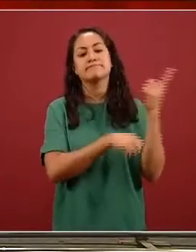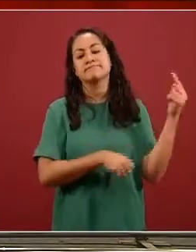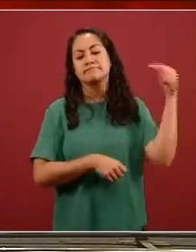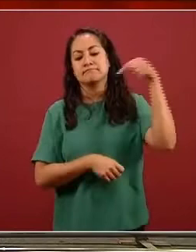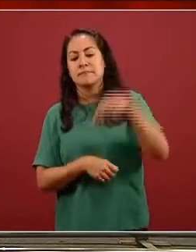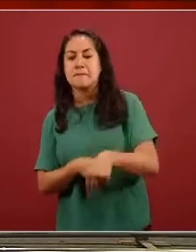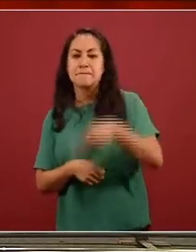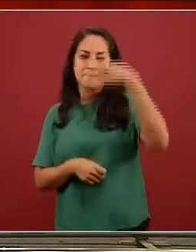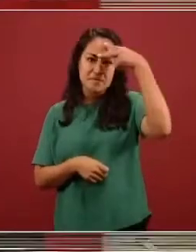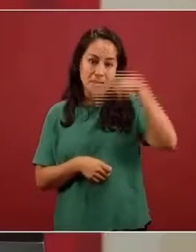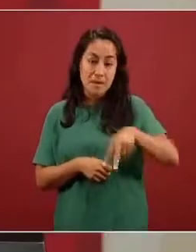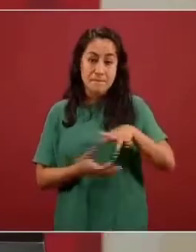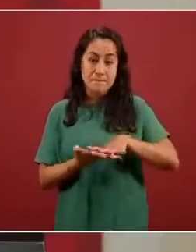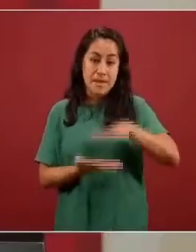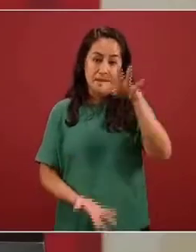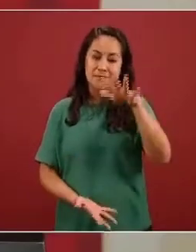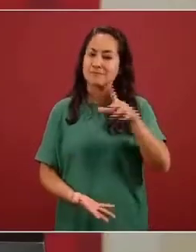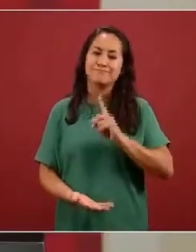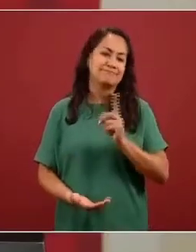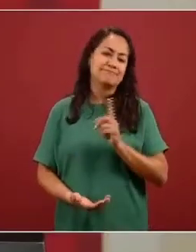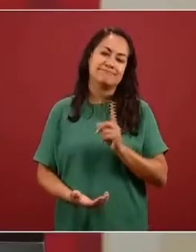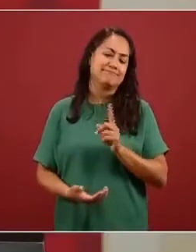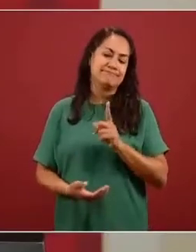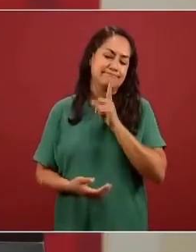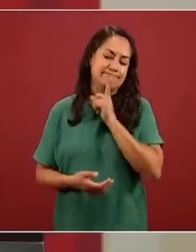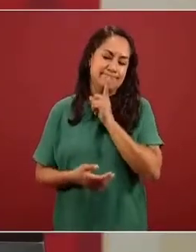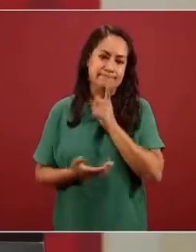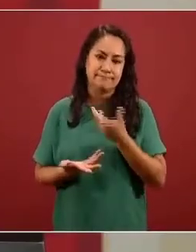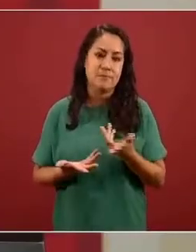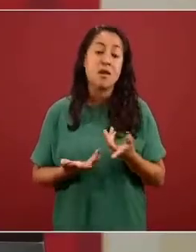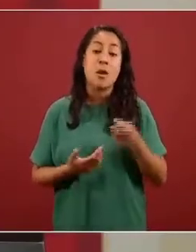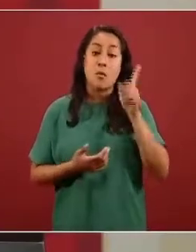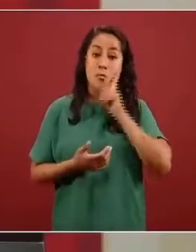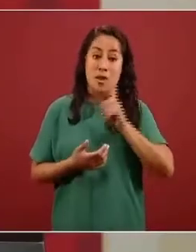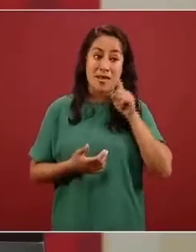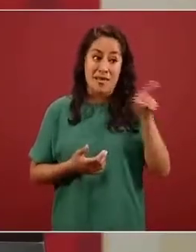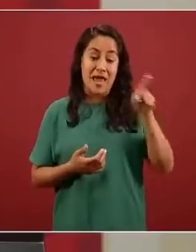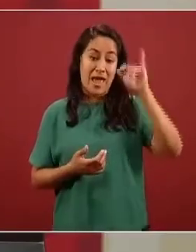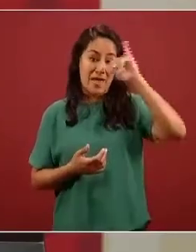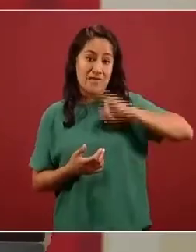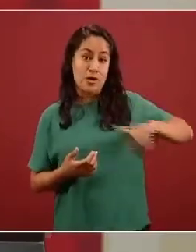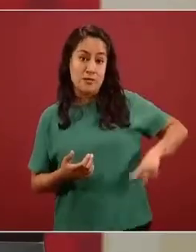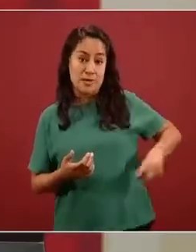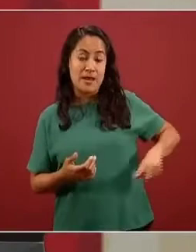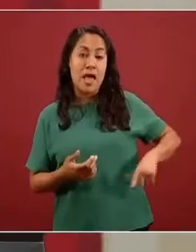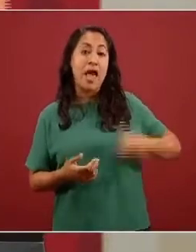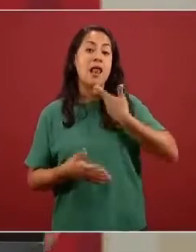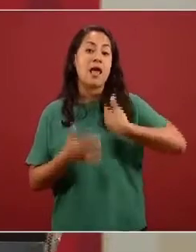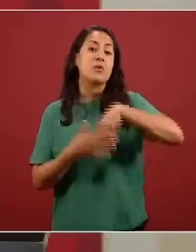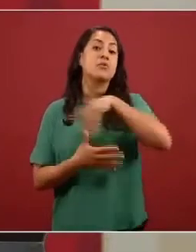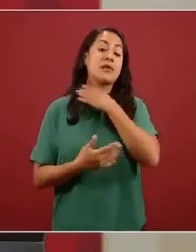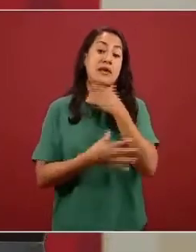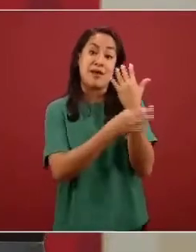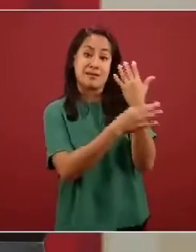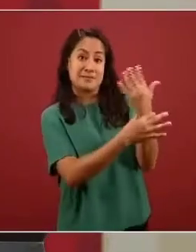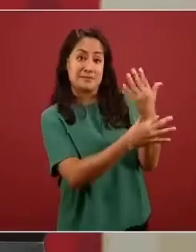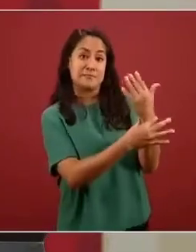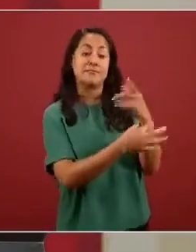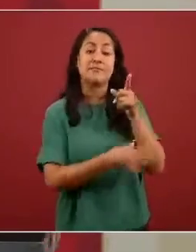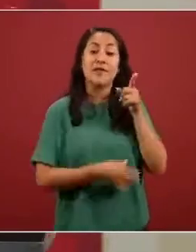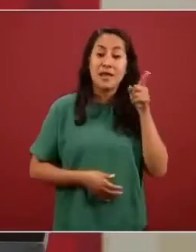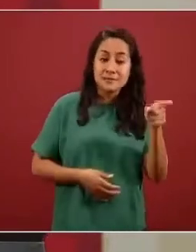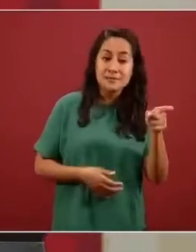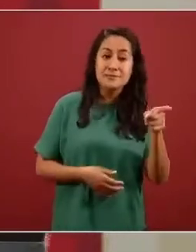regla general. A lo que se refiere la doctora Sheinbaum, jefa de gobierno de la Ciudad de México, es que cuando uno identifica